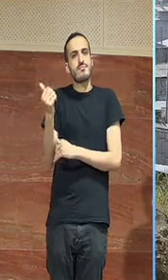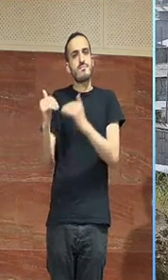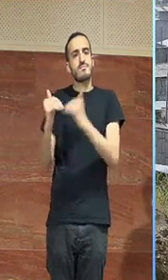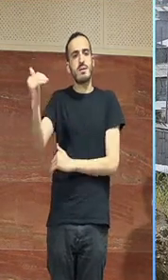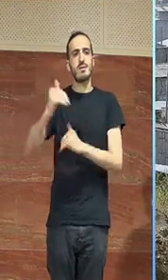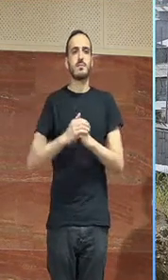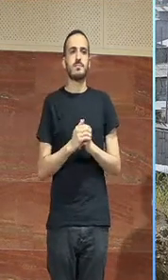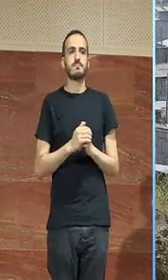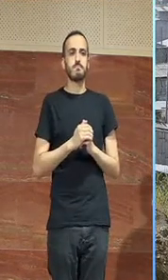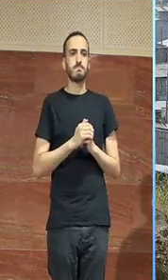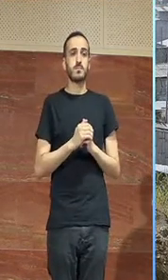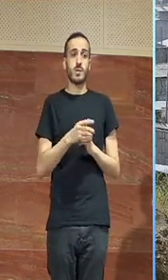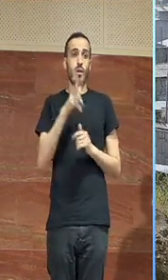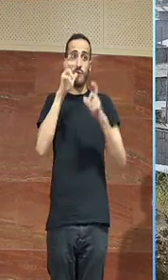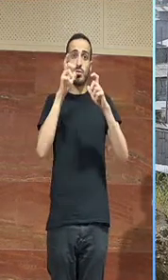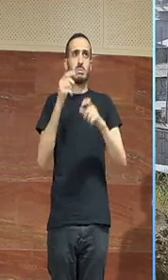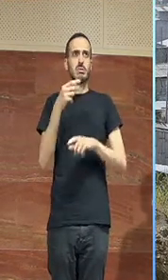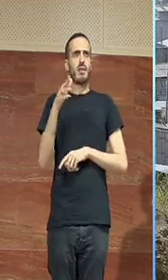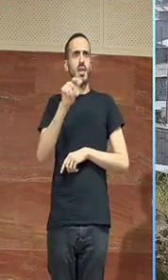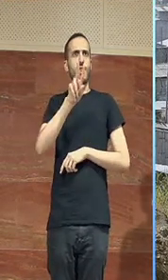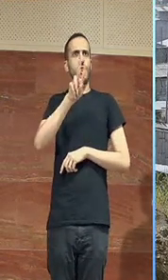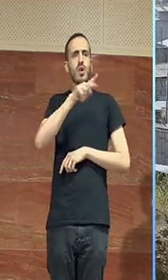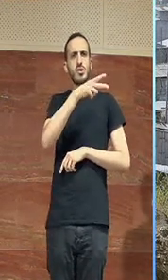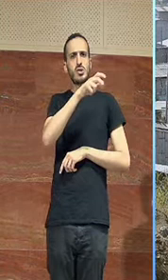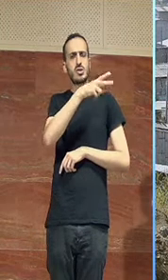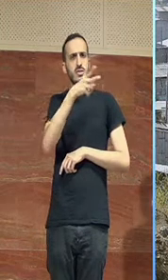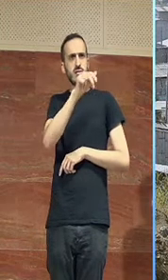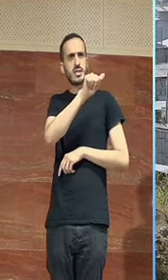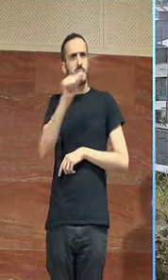tomada hace 2 semanas en Guayaquil,